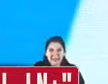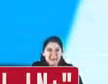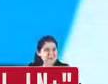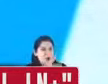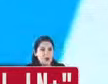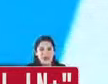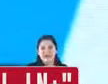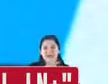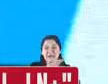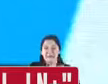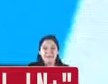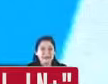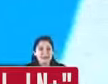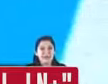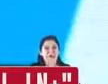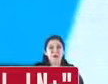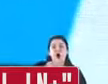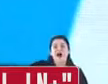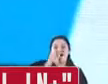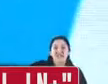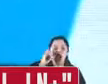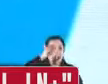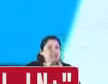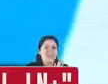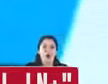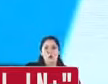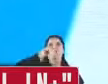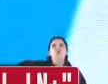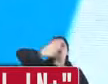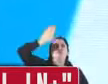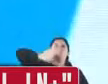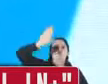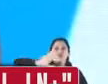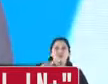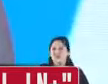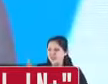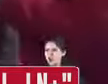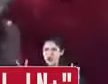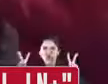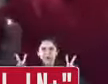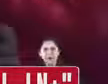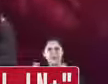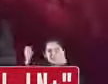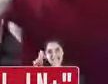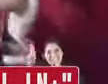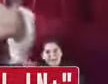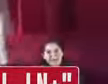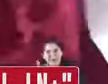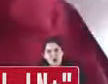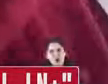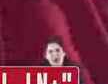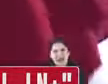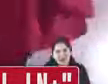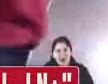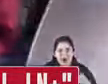que te votaba hasta el café con leche en el senado y decir que los peronistas no te dejamos gobernar pero vamos